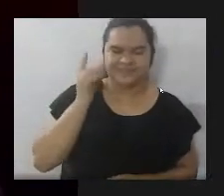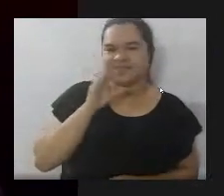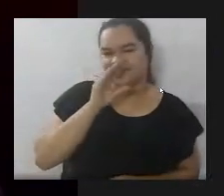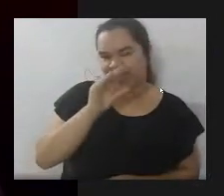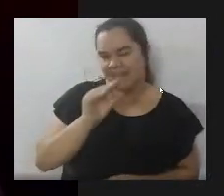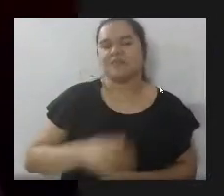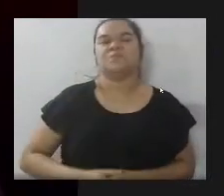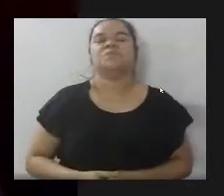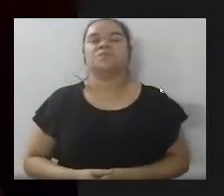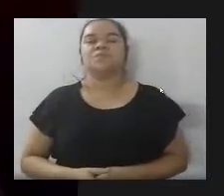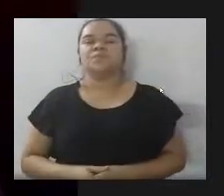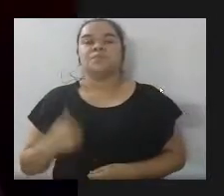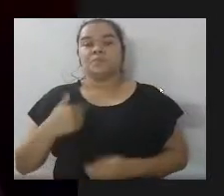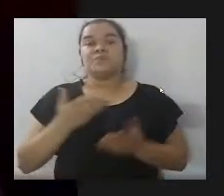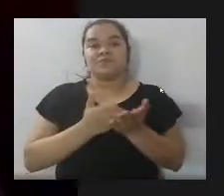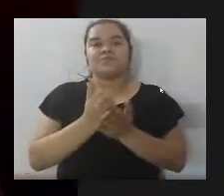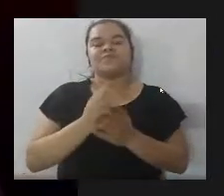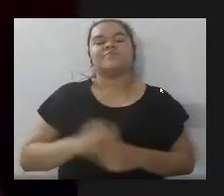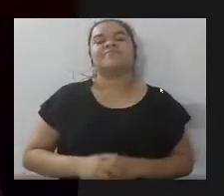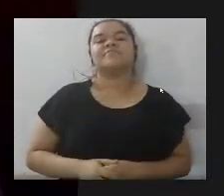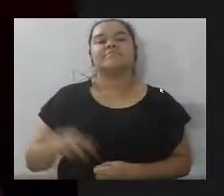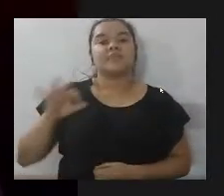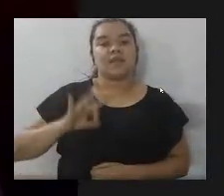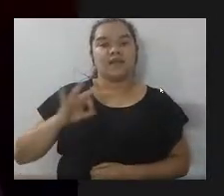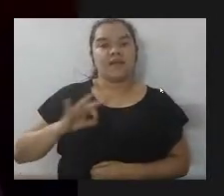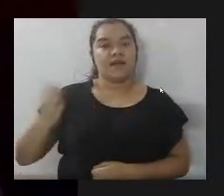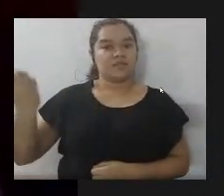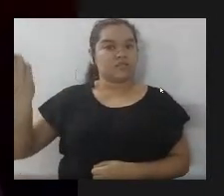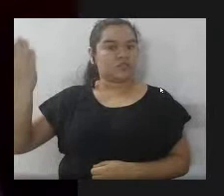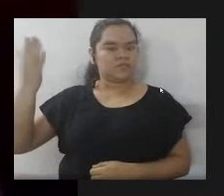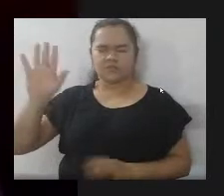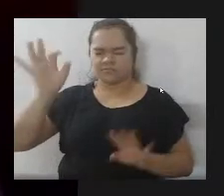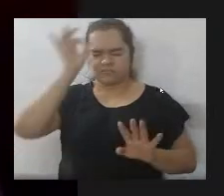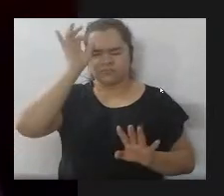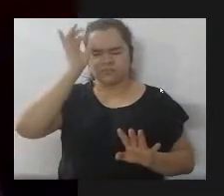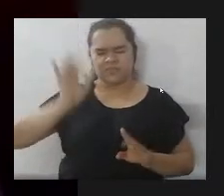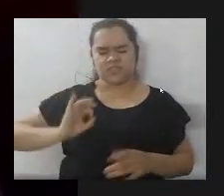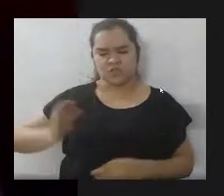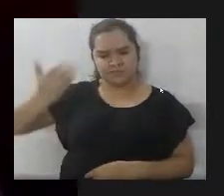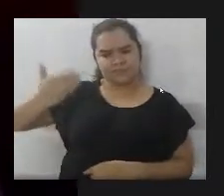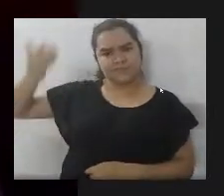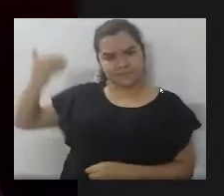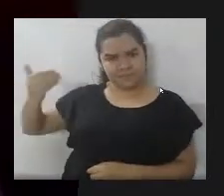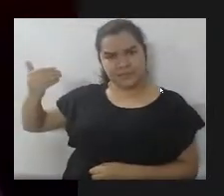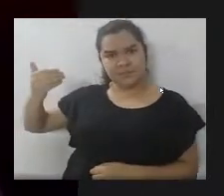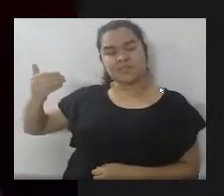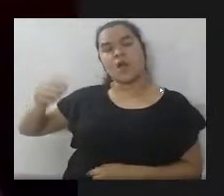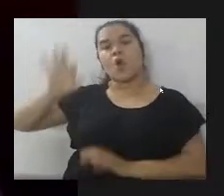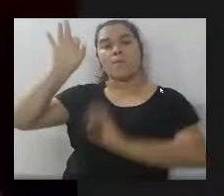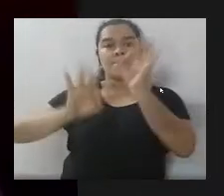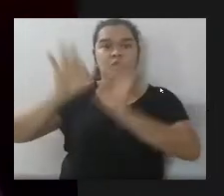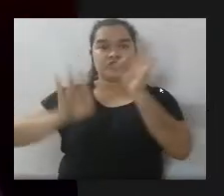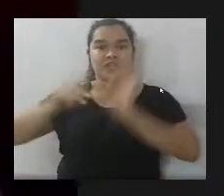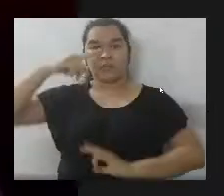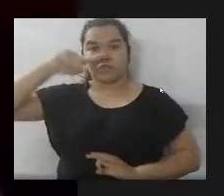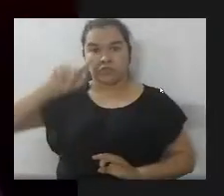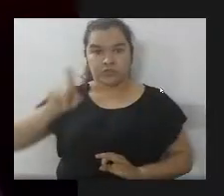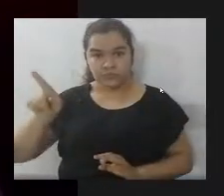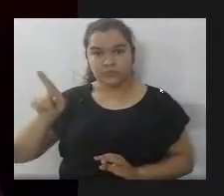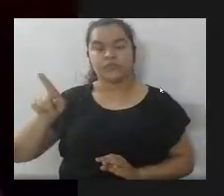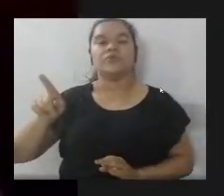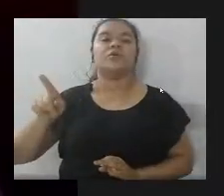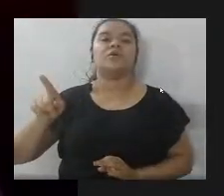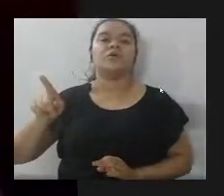Ahí lo escuchamos. Bueno, el año pasado, por ejemplo, no, perdón, el año antepasado, un proyecto final tuvo que ver con